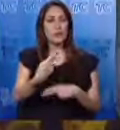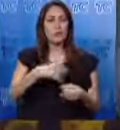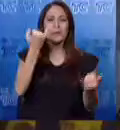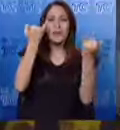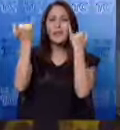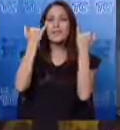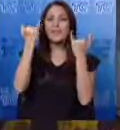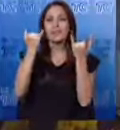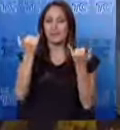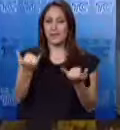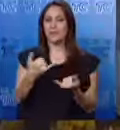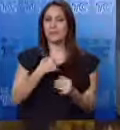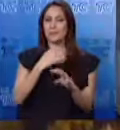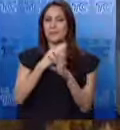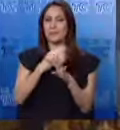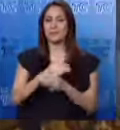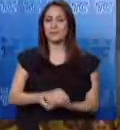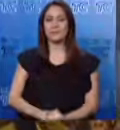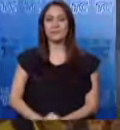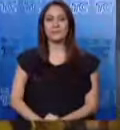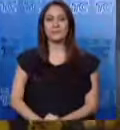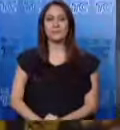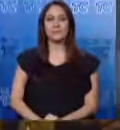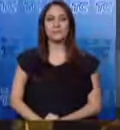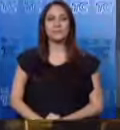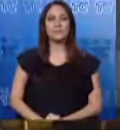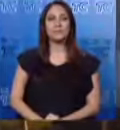de los cuales vamos a hablar.